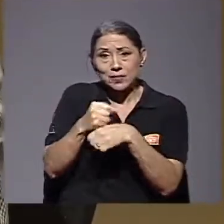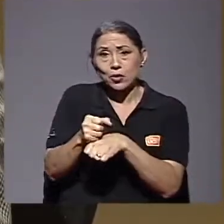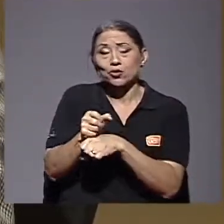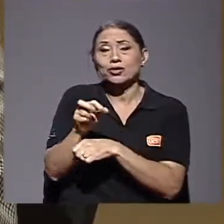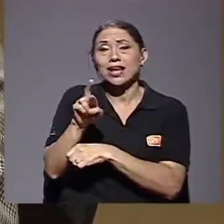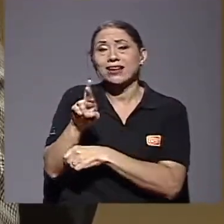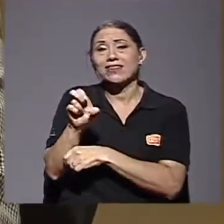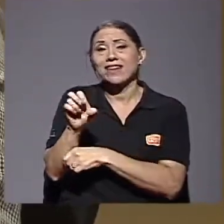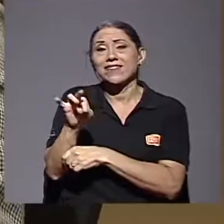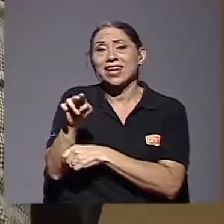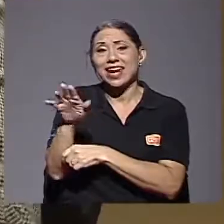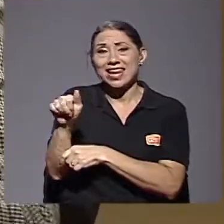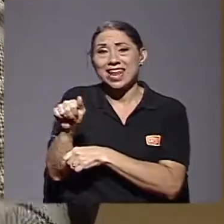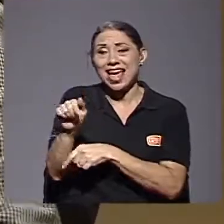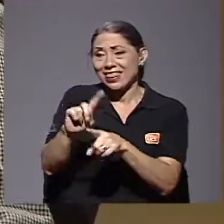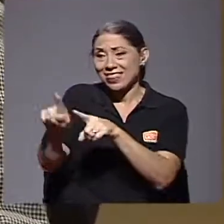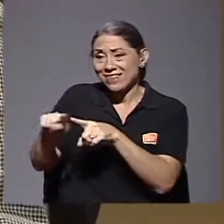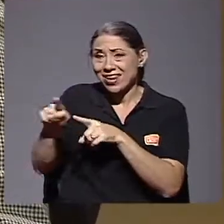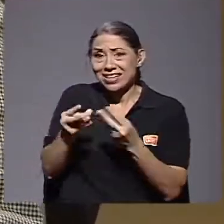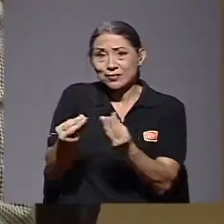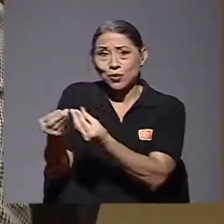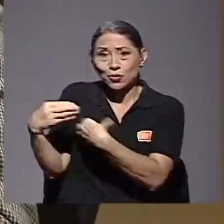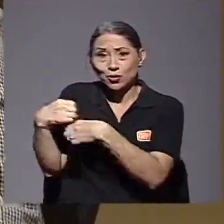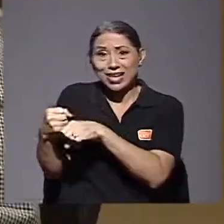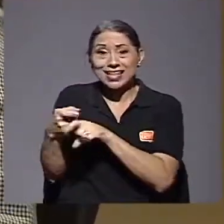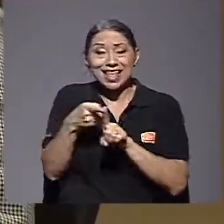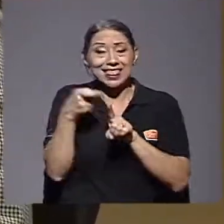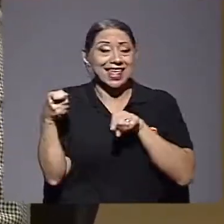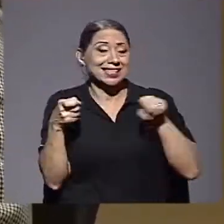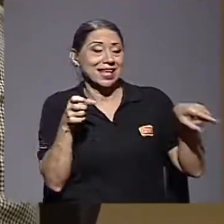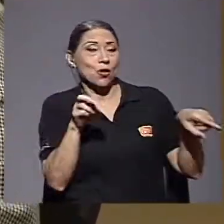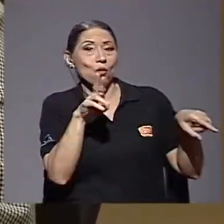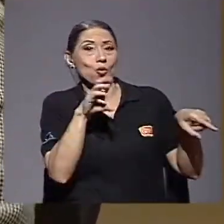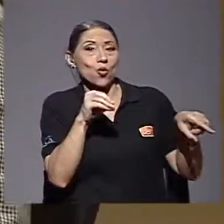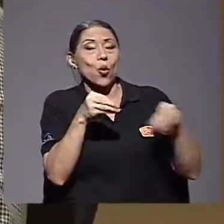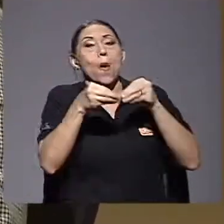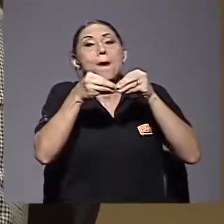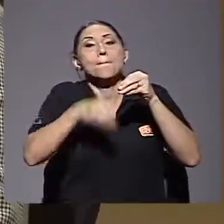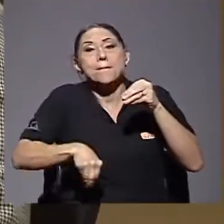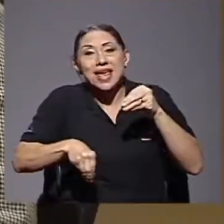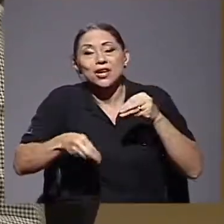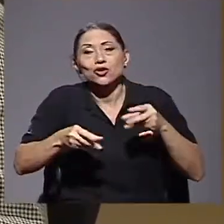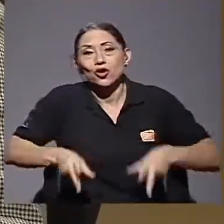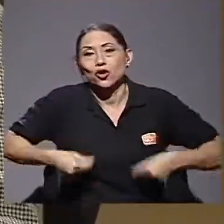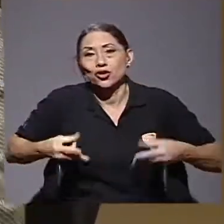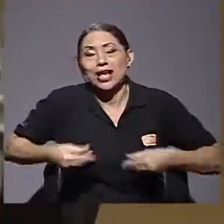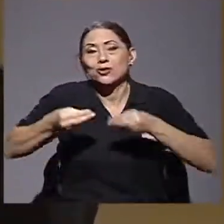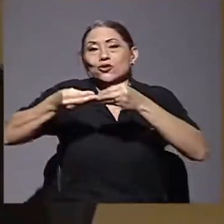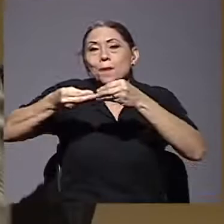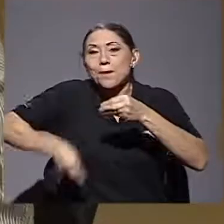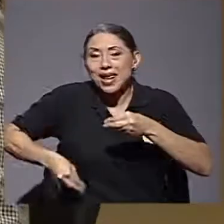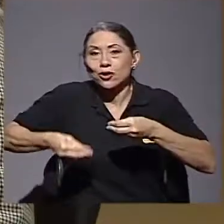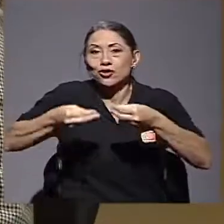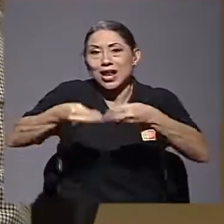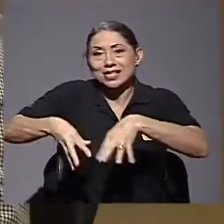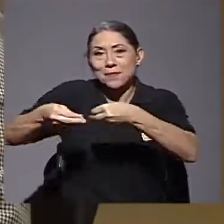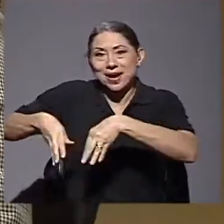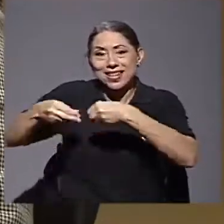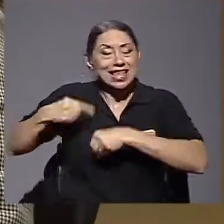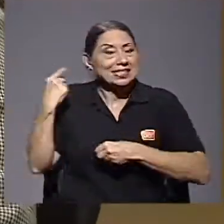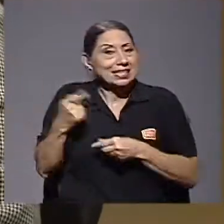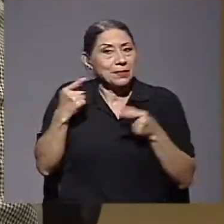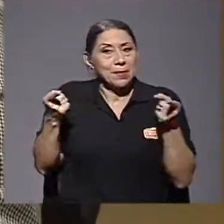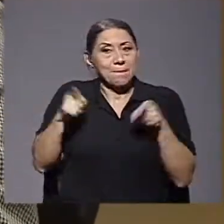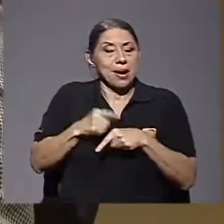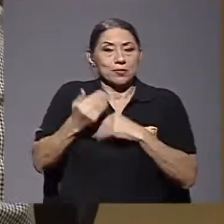crudo, menos los gastos, menos las pérdidas y el consumo que se da en un proceso de